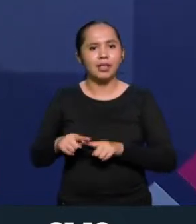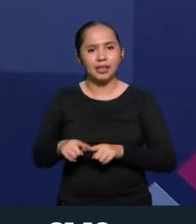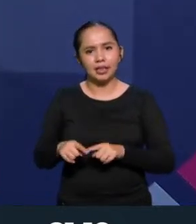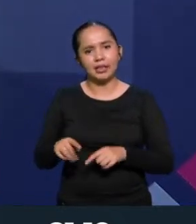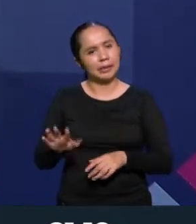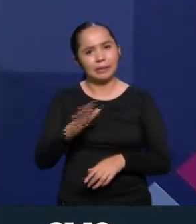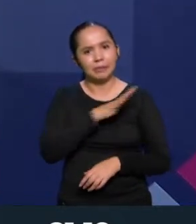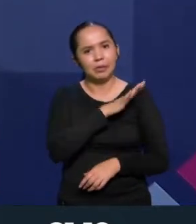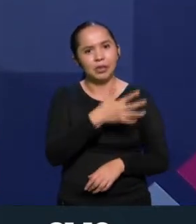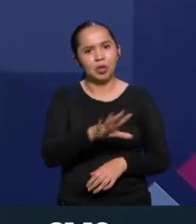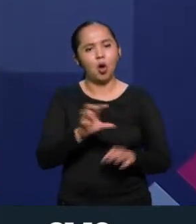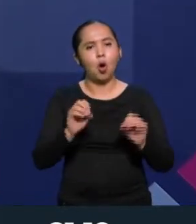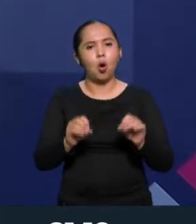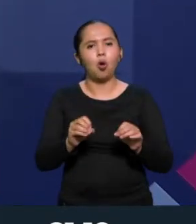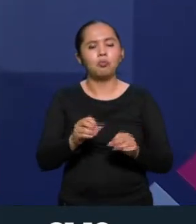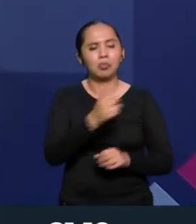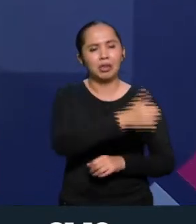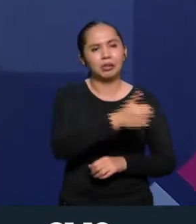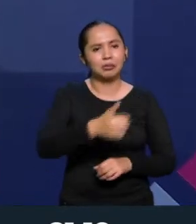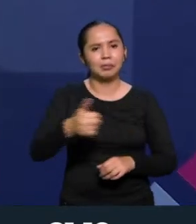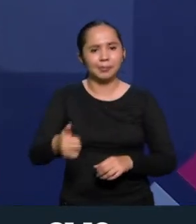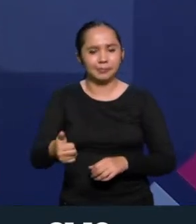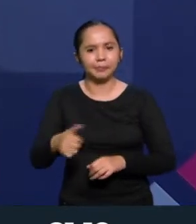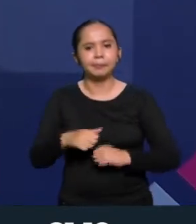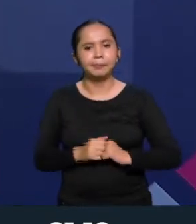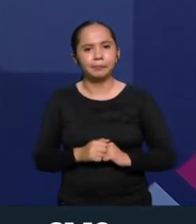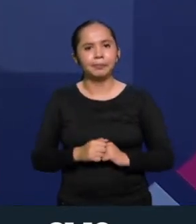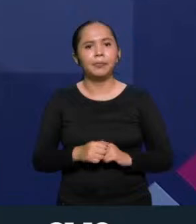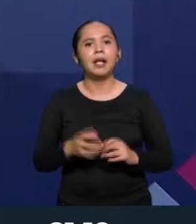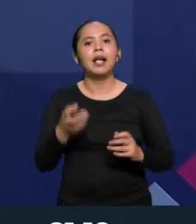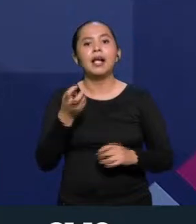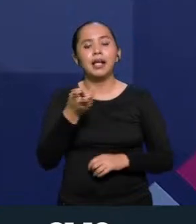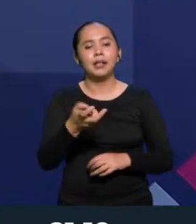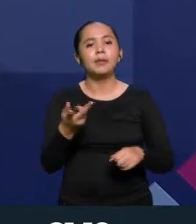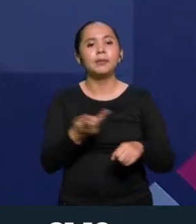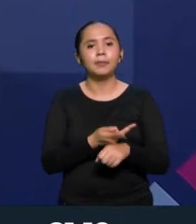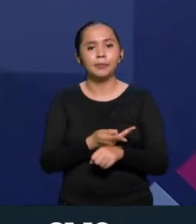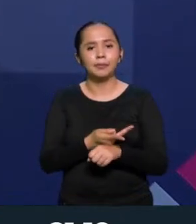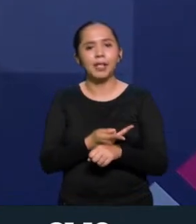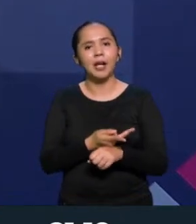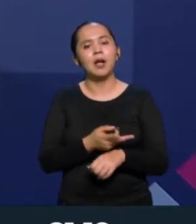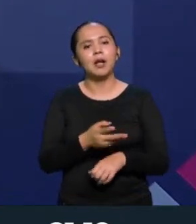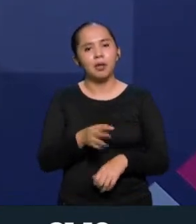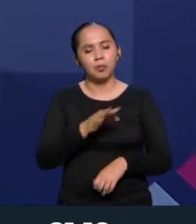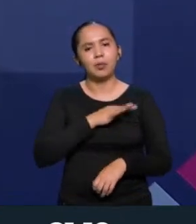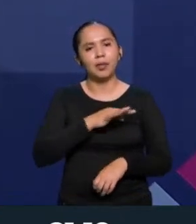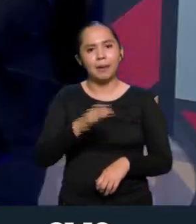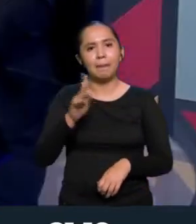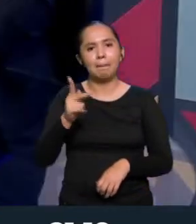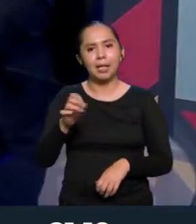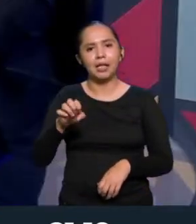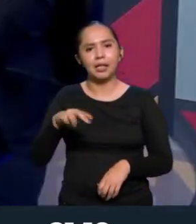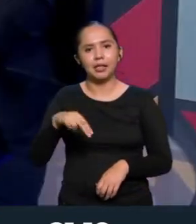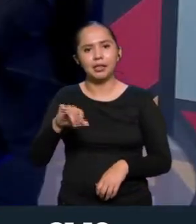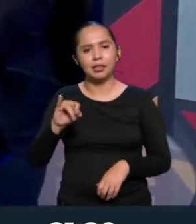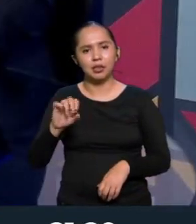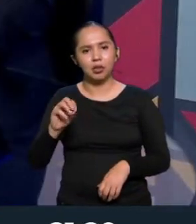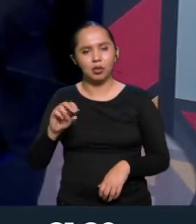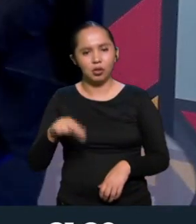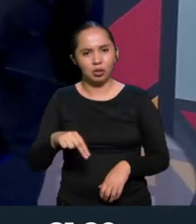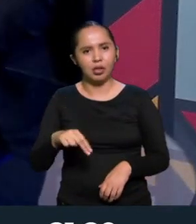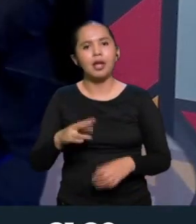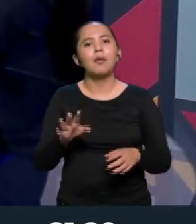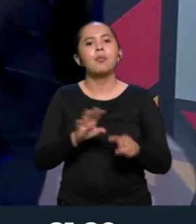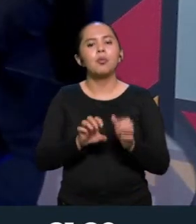cuentas individuales de retiro. Y a partir de eso, pues se garantiza su pensión con ciertos requisitos. Por ejemplo, la ley del ISSSTE te pide